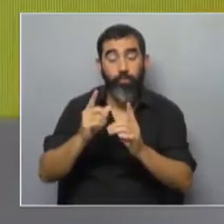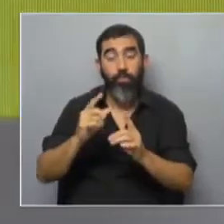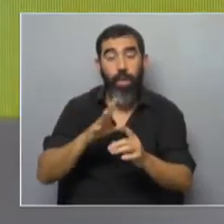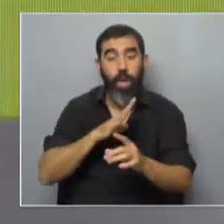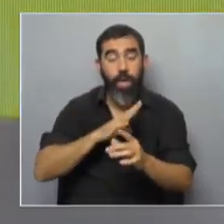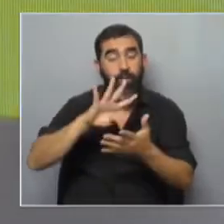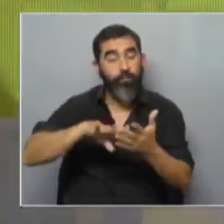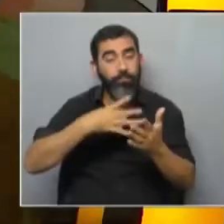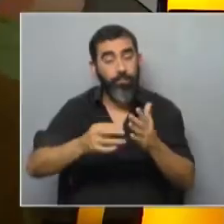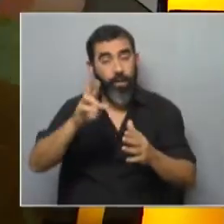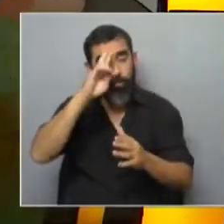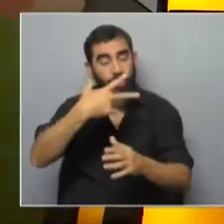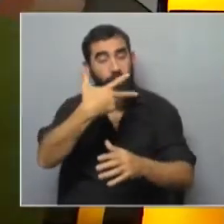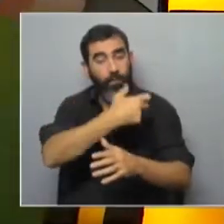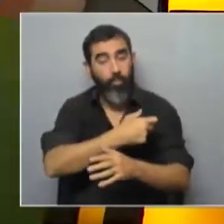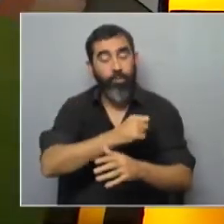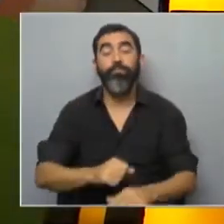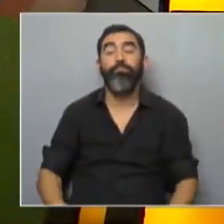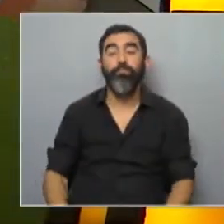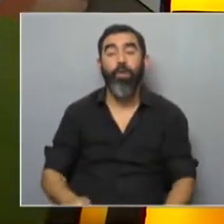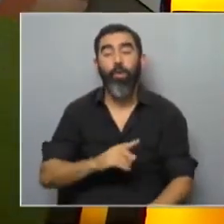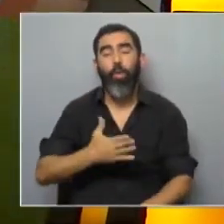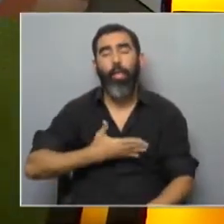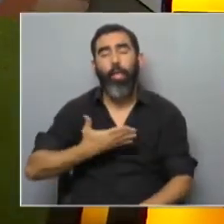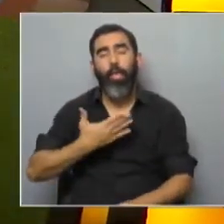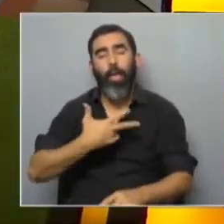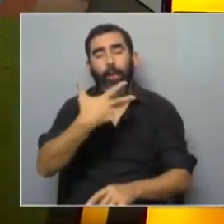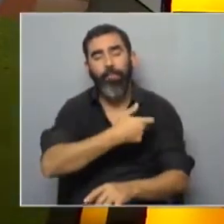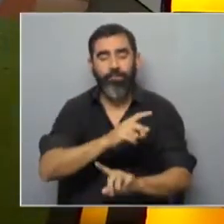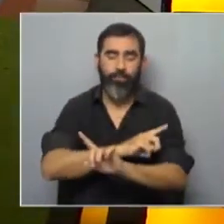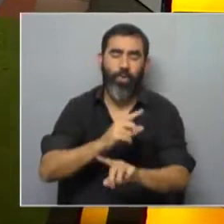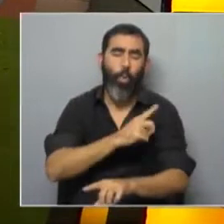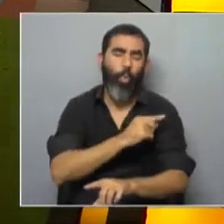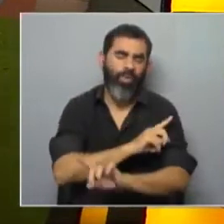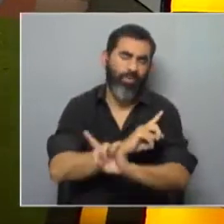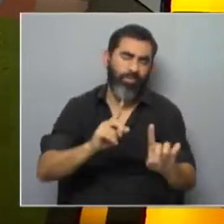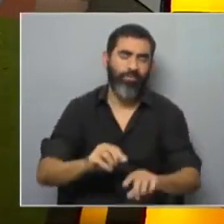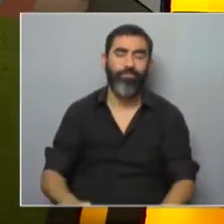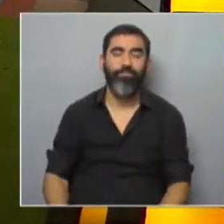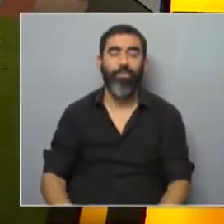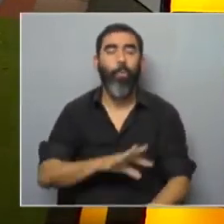con el esquema de vacunación. Exactamente, y no quejarse por el pinchazo. Que no duele, mosquito.